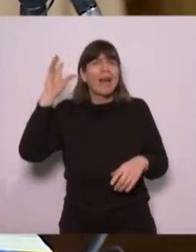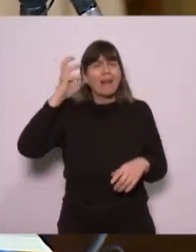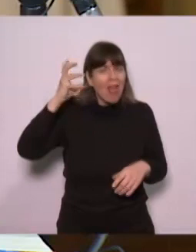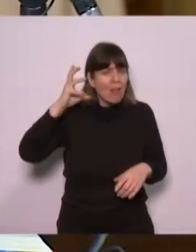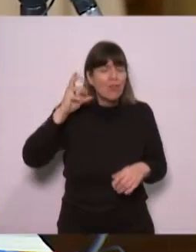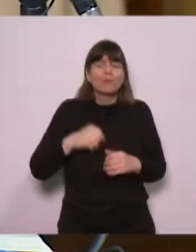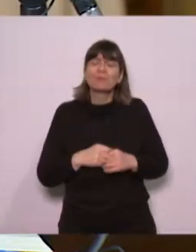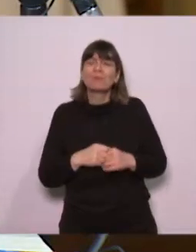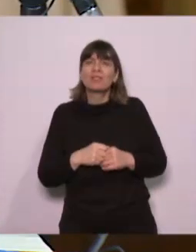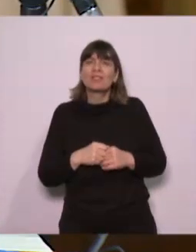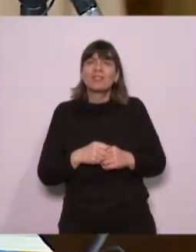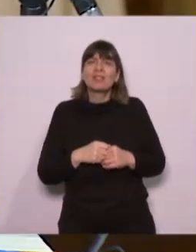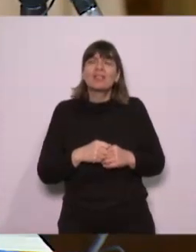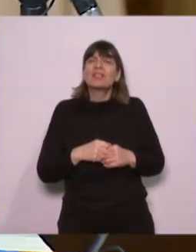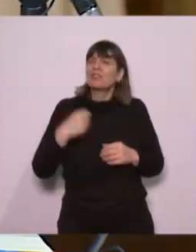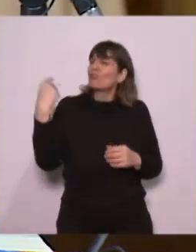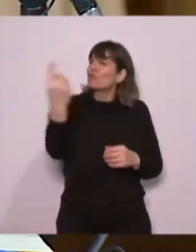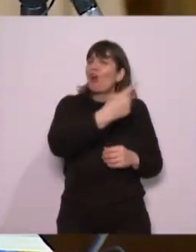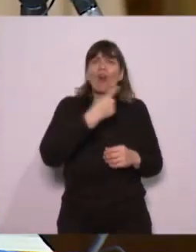sino que somos todos una sola